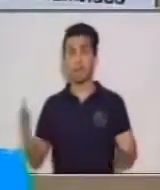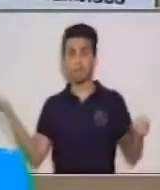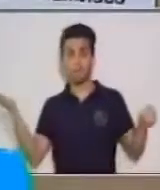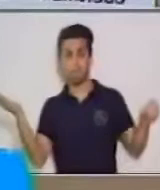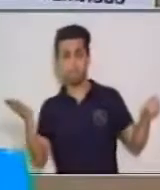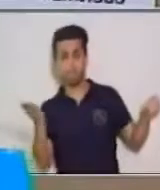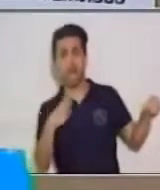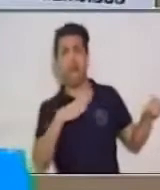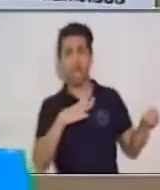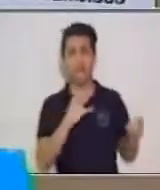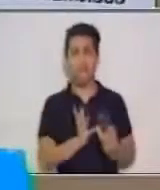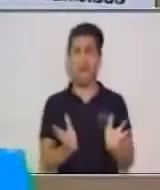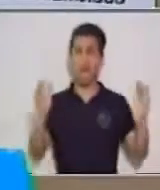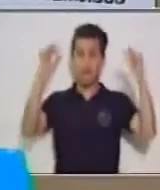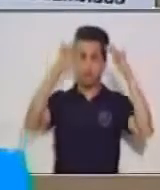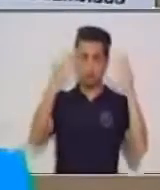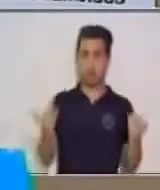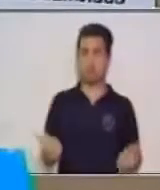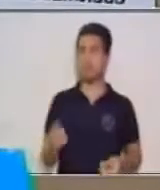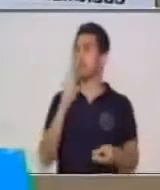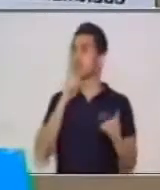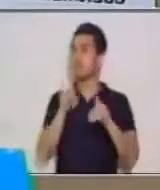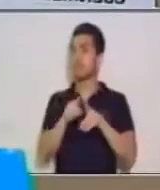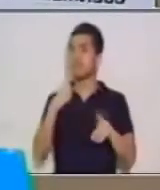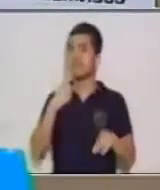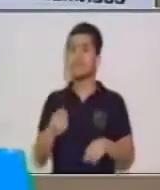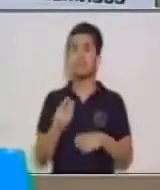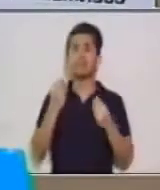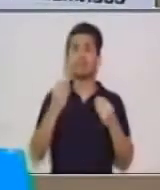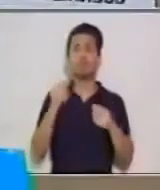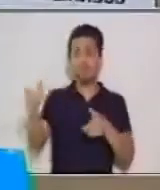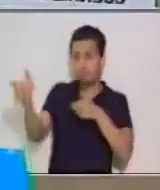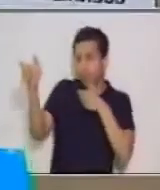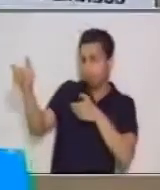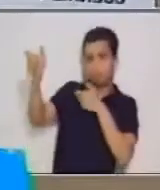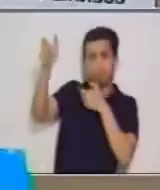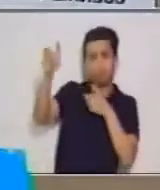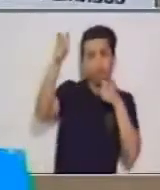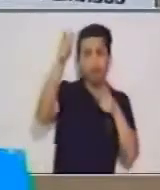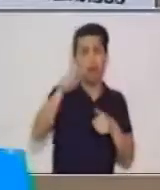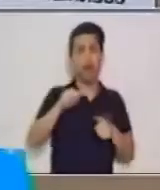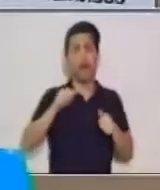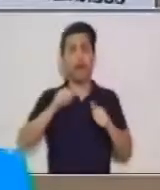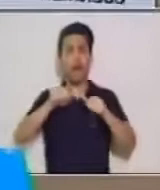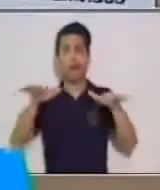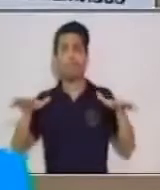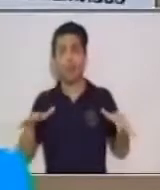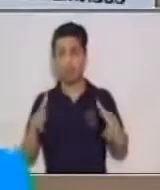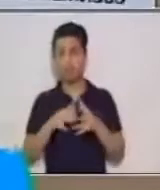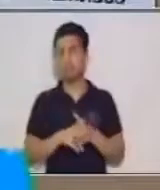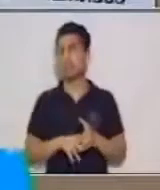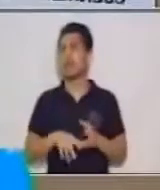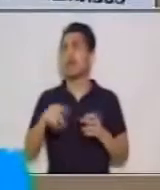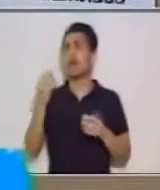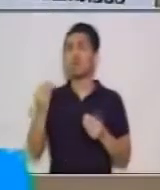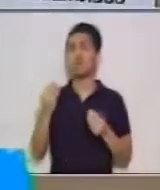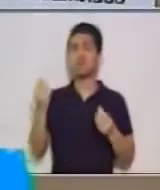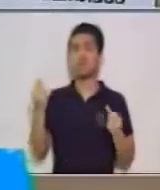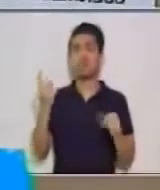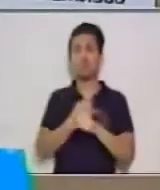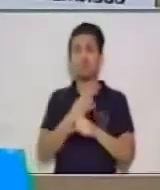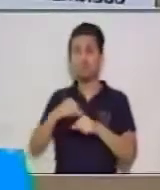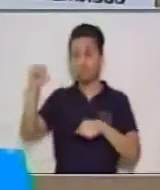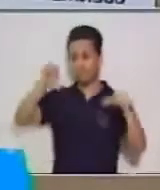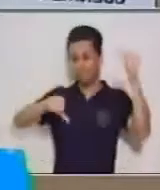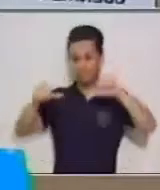árboles. Con los animales, que hay una caza excesiva. Con el uso de químicos que contaminan los ríos. Ahora